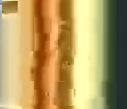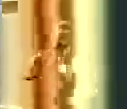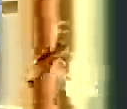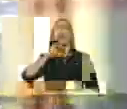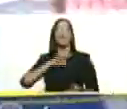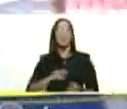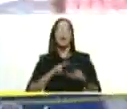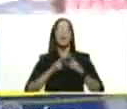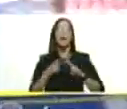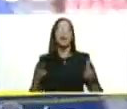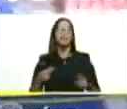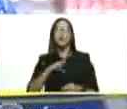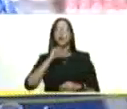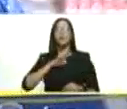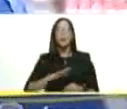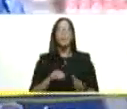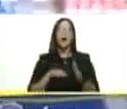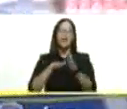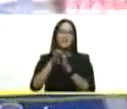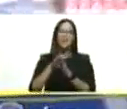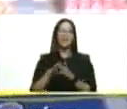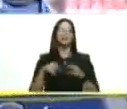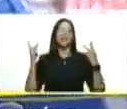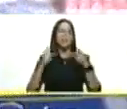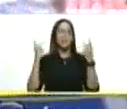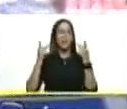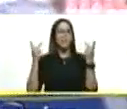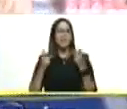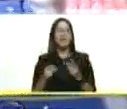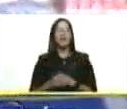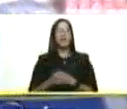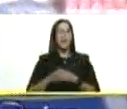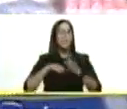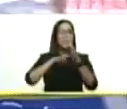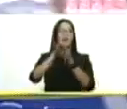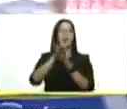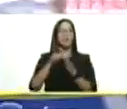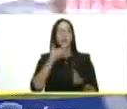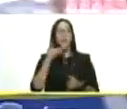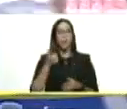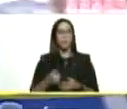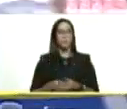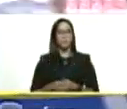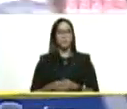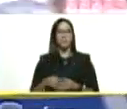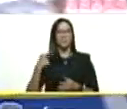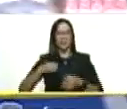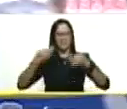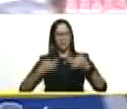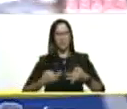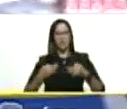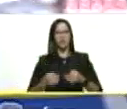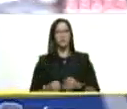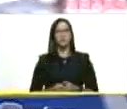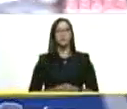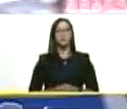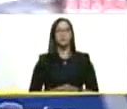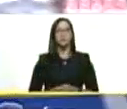pueblo, gobernando con el pueblo, siempre. Y eso hay que consolidarlo, consolidarlo. Y allá en